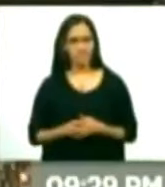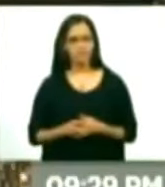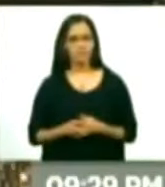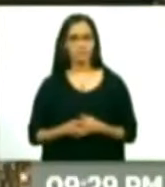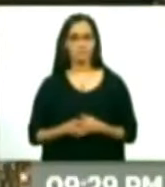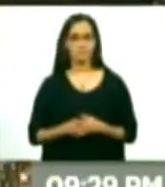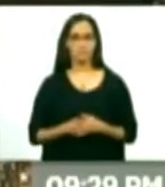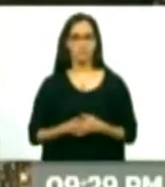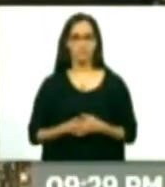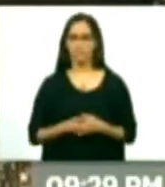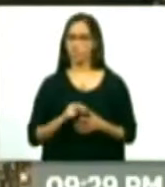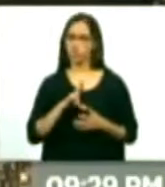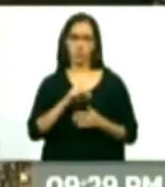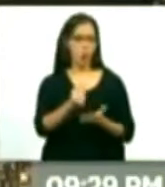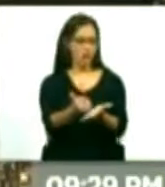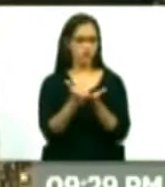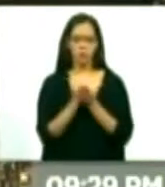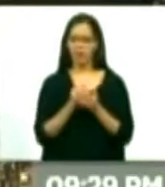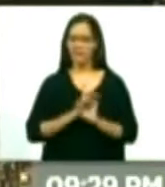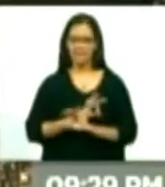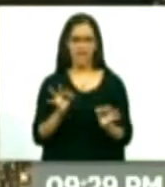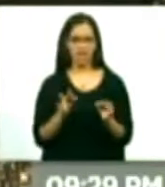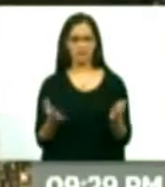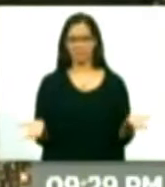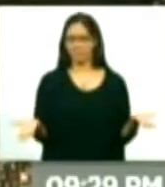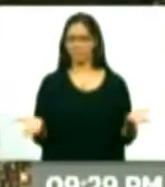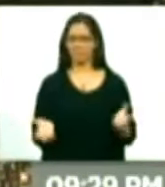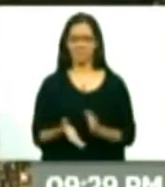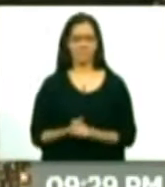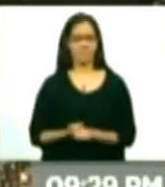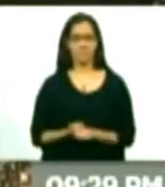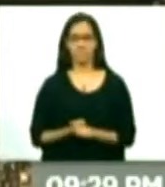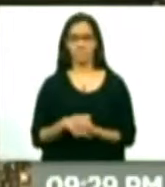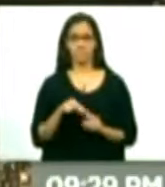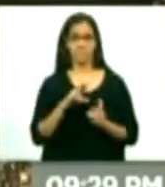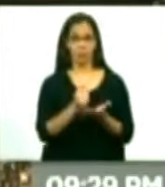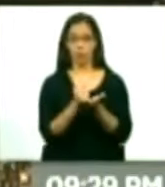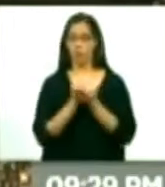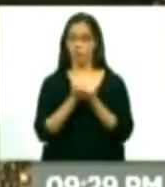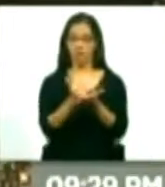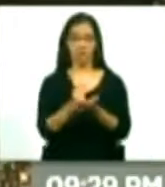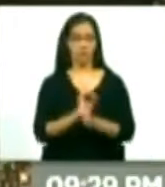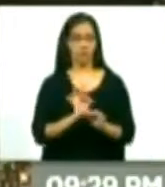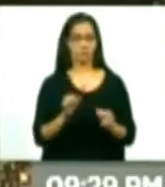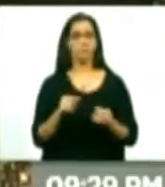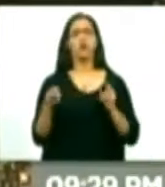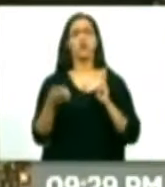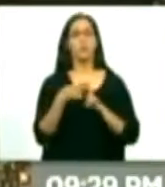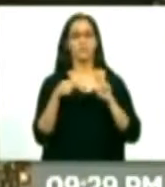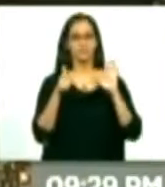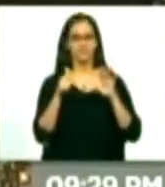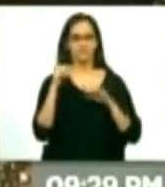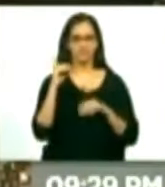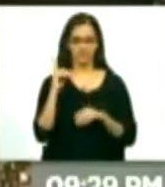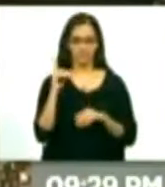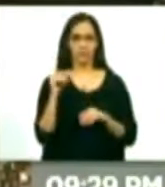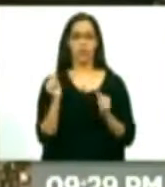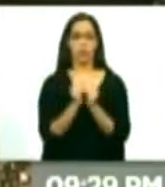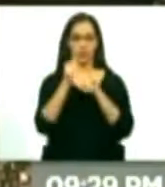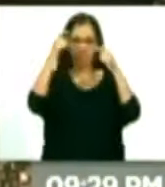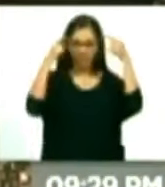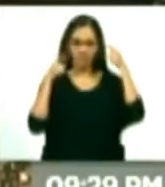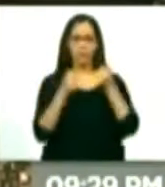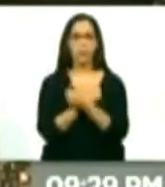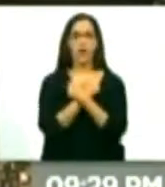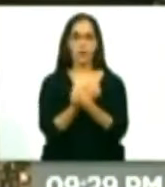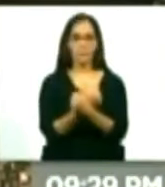Ni lavan ni prestan la batea, ¿oyó? Ni lavan ni prestan la batea. Numeral 6D, con Chávez por